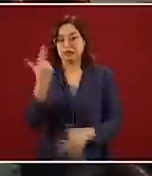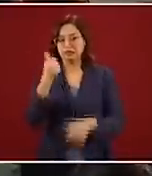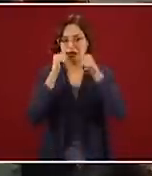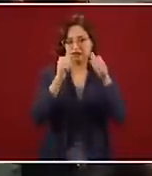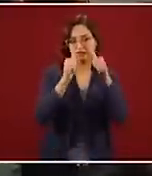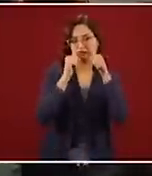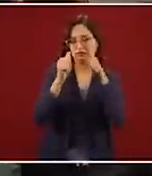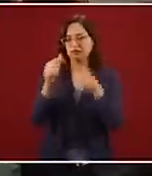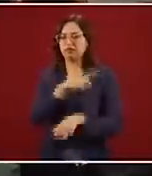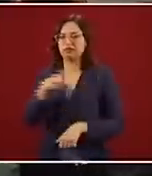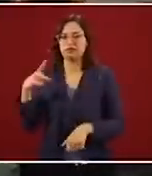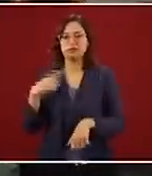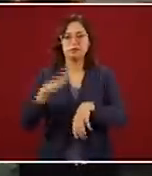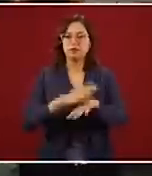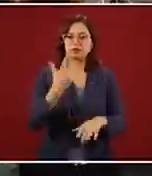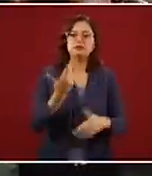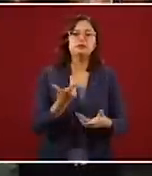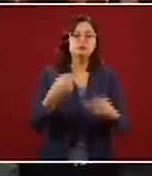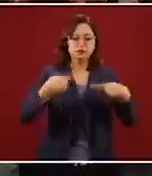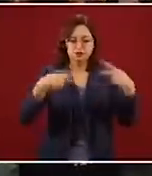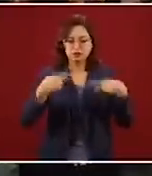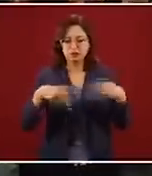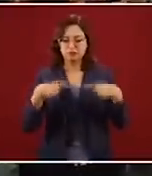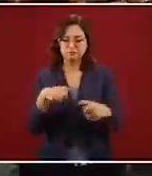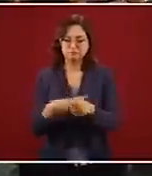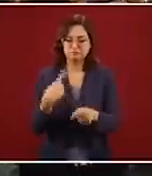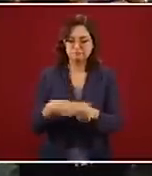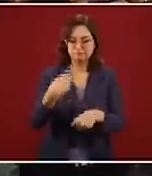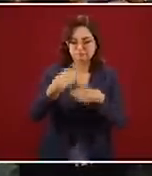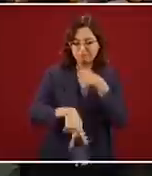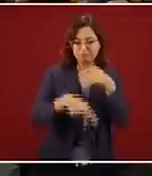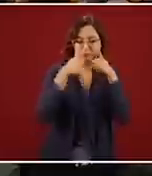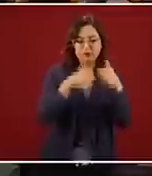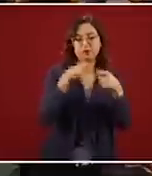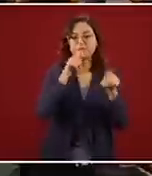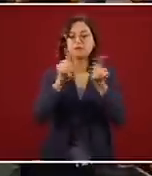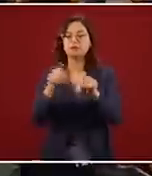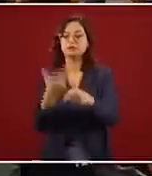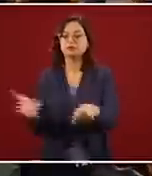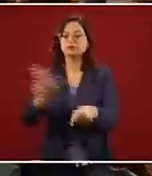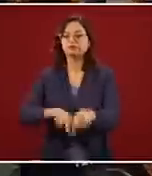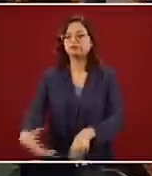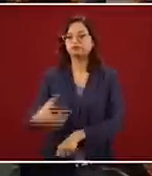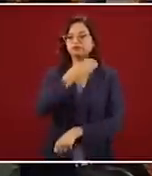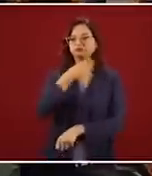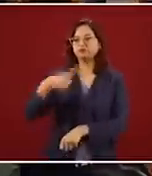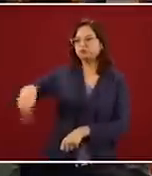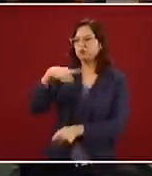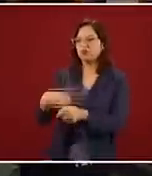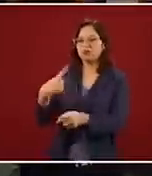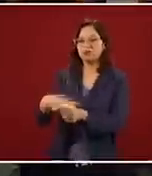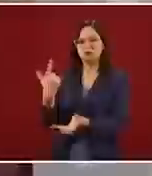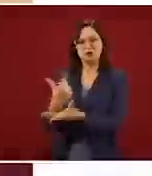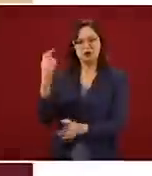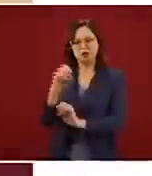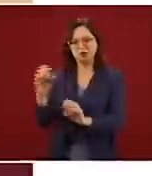los pacientes críticos y poder no saturar los hospitales con personas que no requieren atención crítica. Y